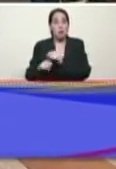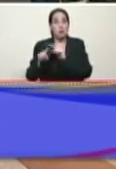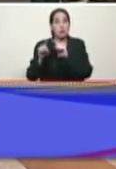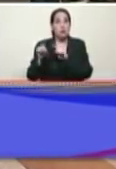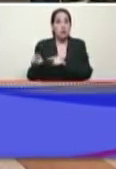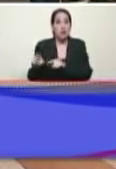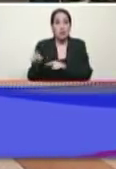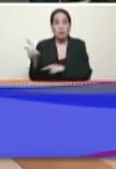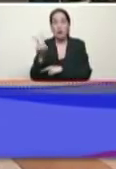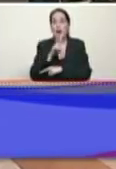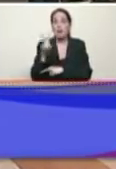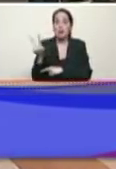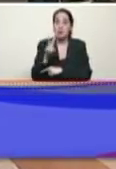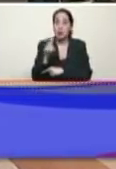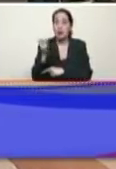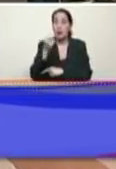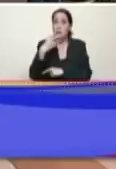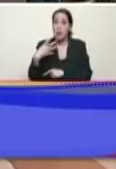Bella.